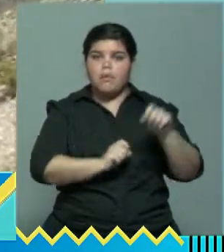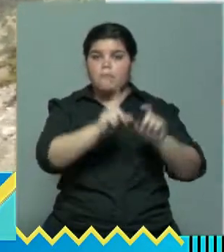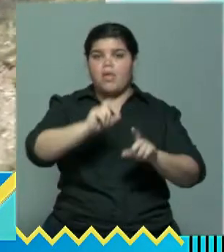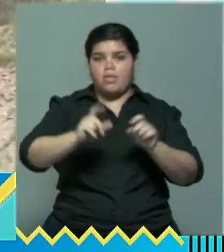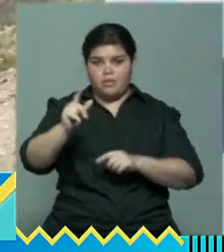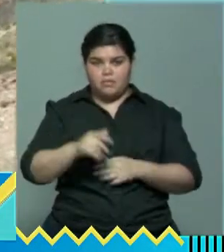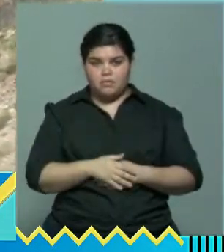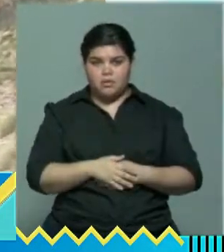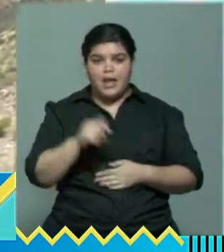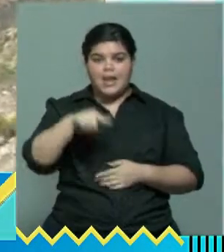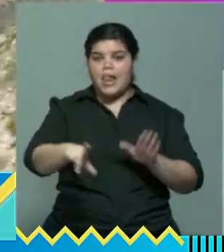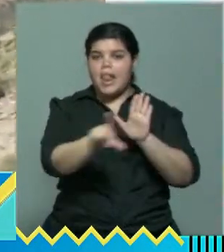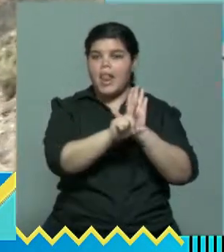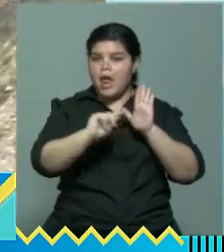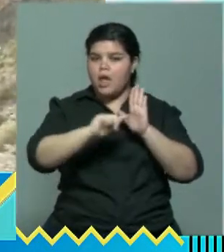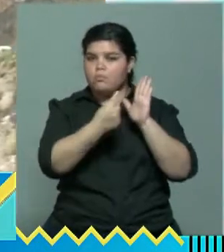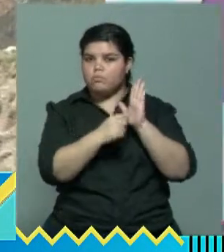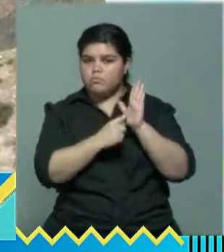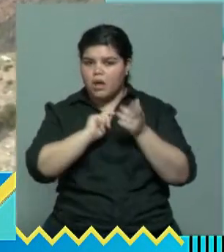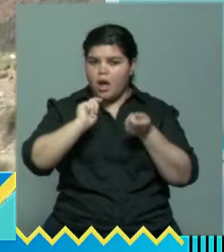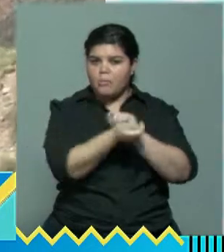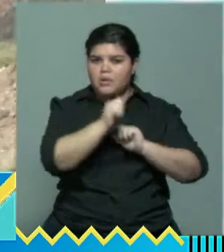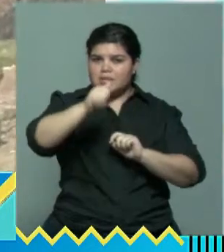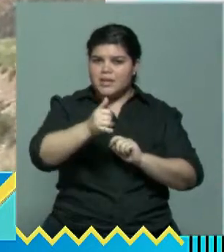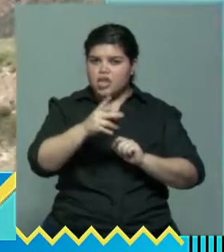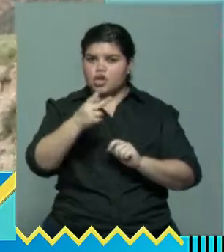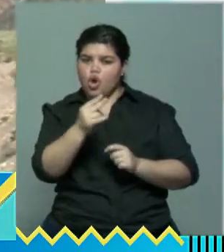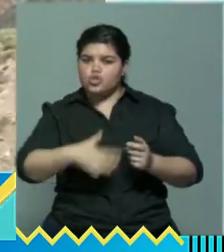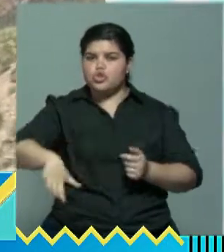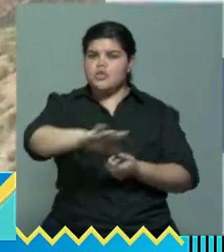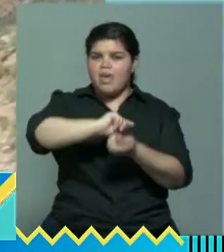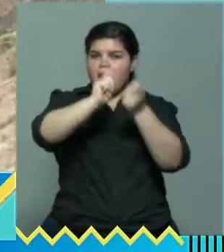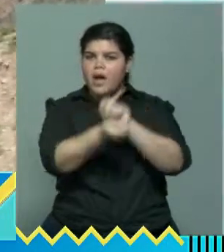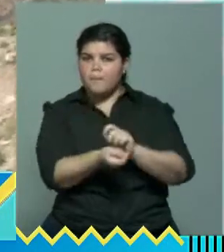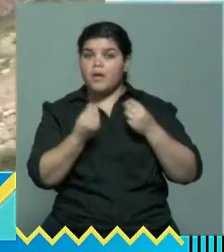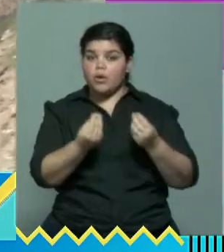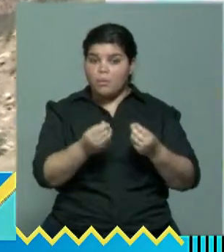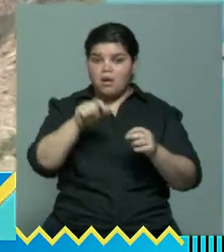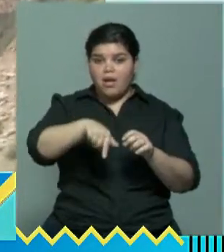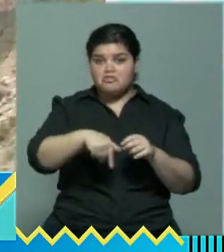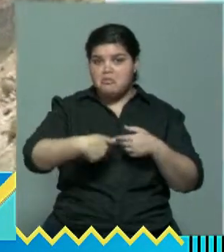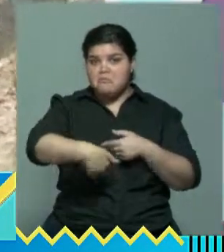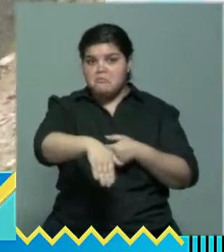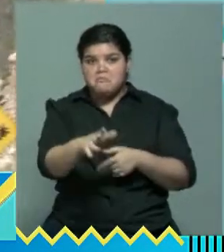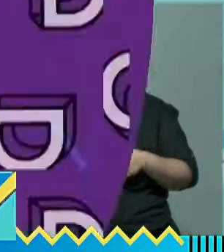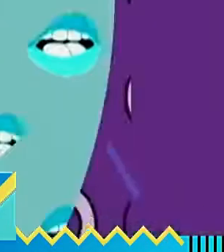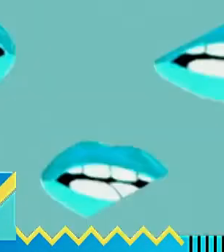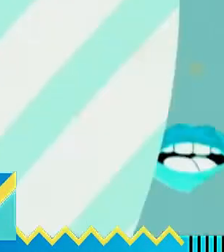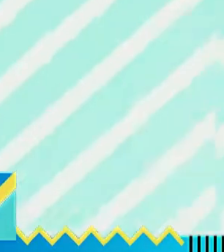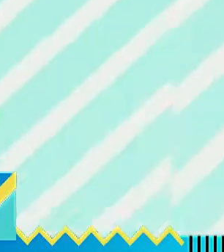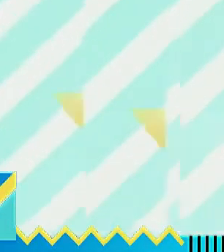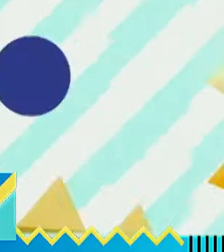ejemplo, estas modificaciones a la ley, tienen impacto en la sociedad o no. Eso todavía no está planteado. Yo